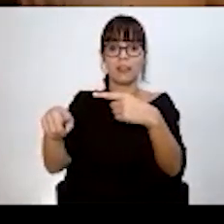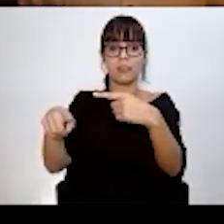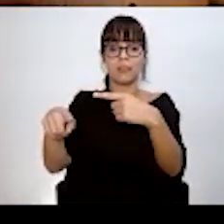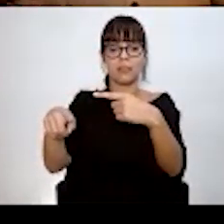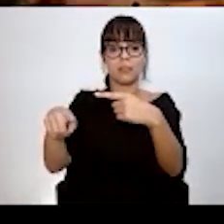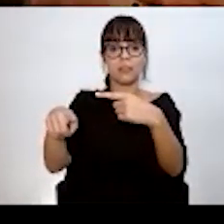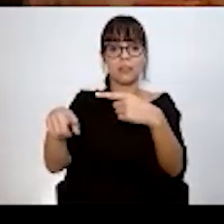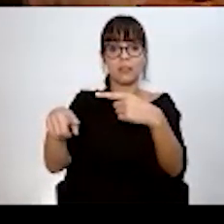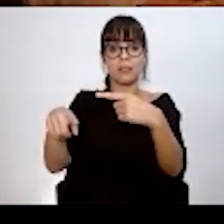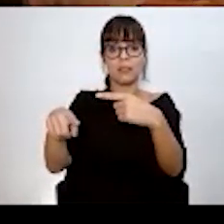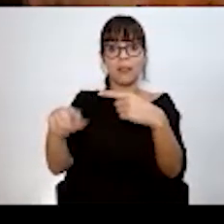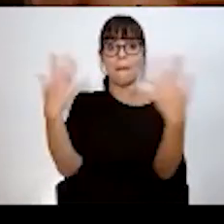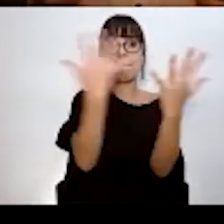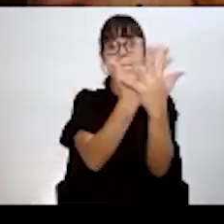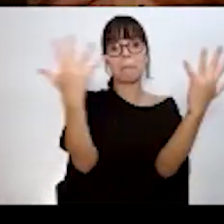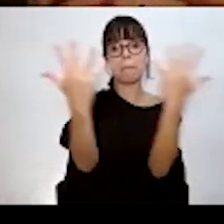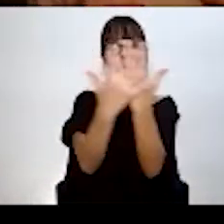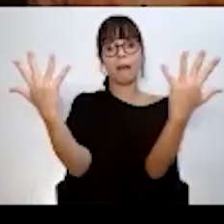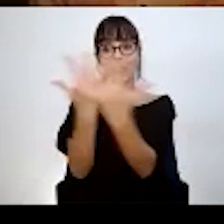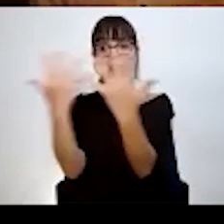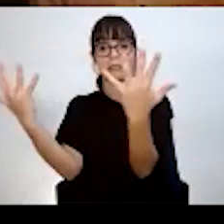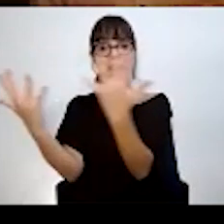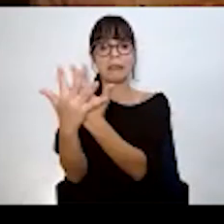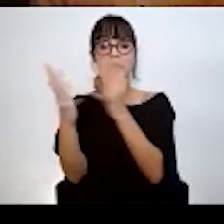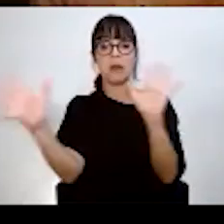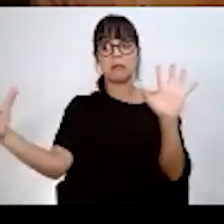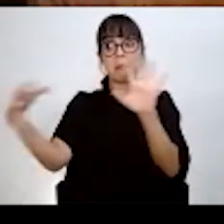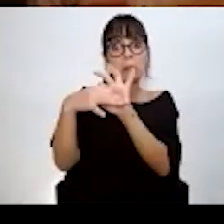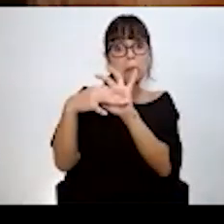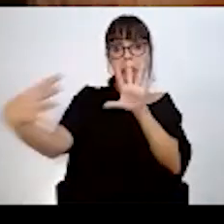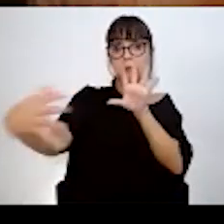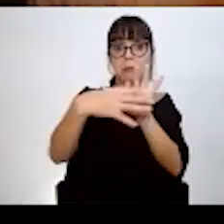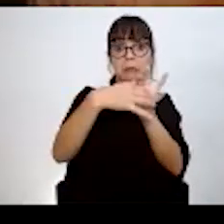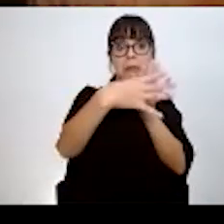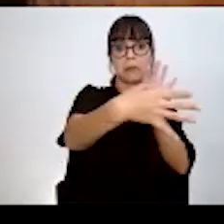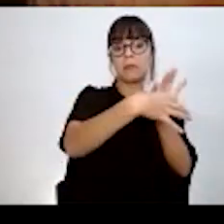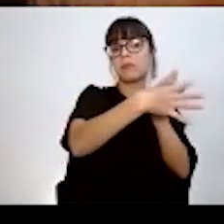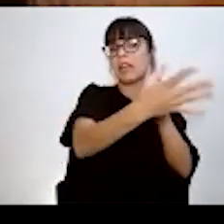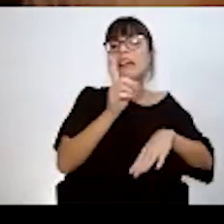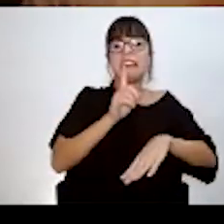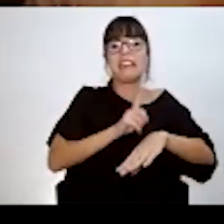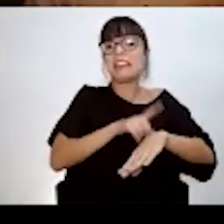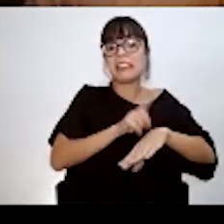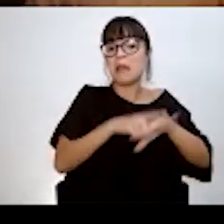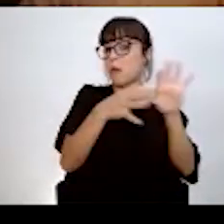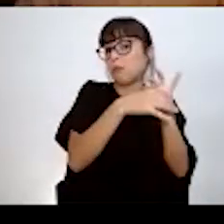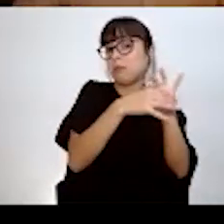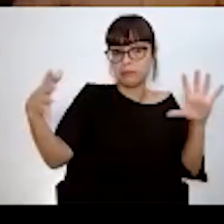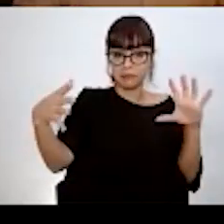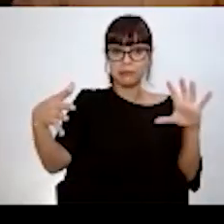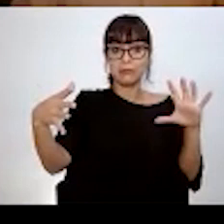Pellicer, aparecían mezclados, sin ningún tipo de vinculación entre ellos desde el punto de vista temporal. Como les